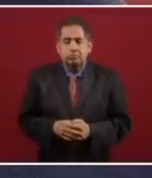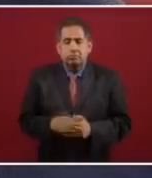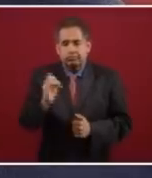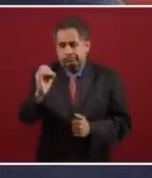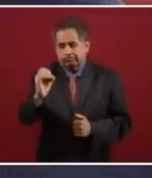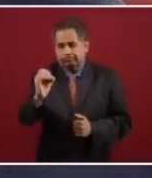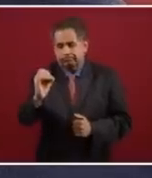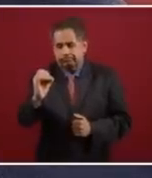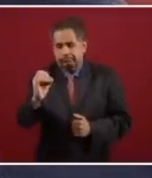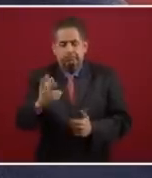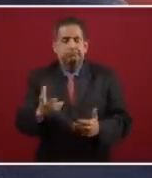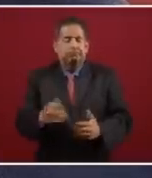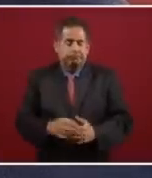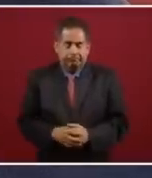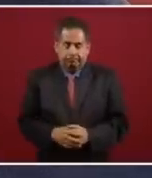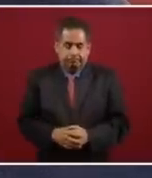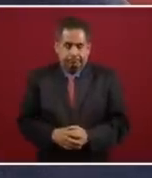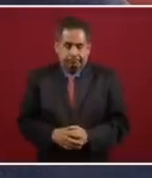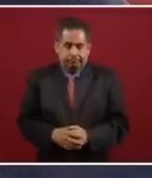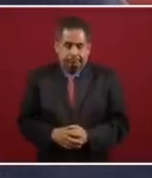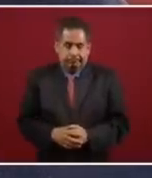Cero.